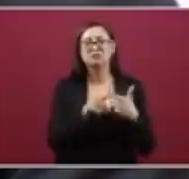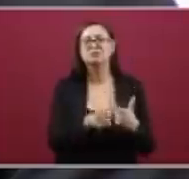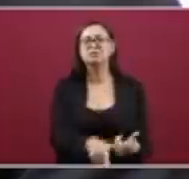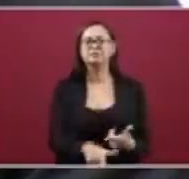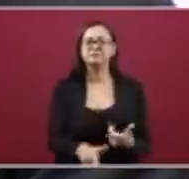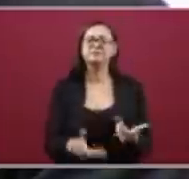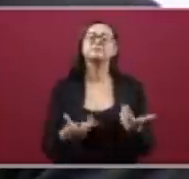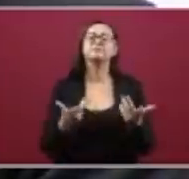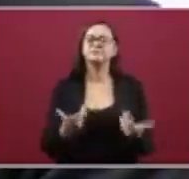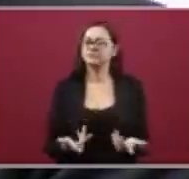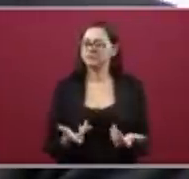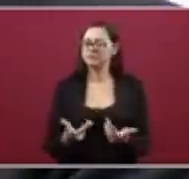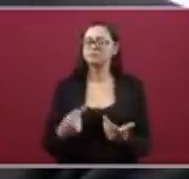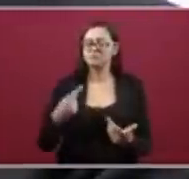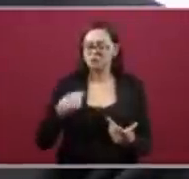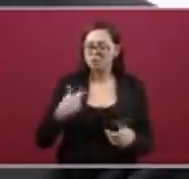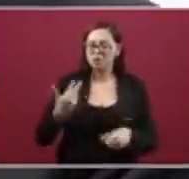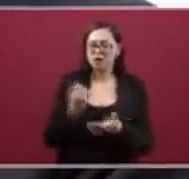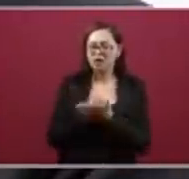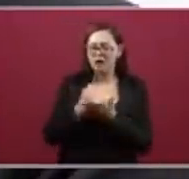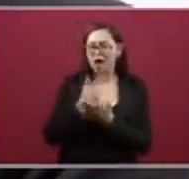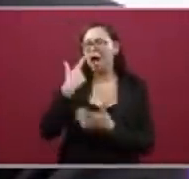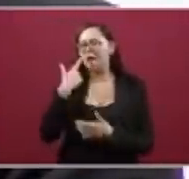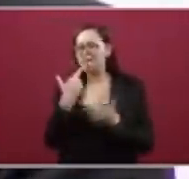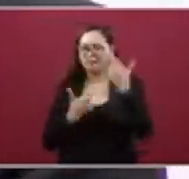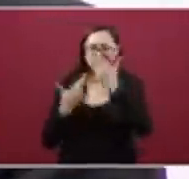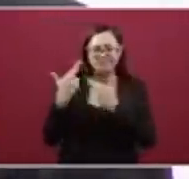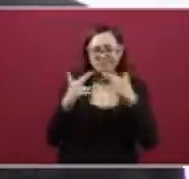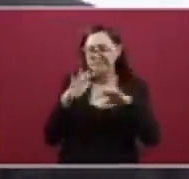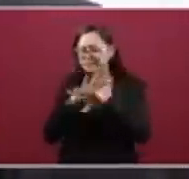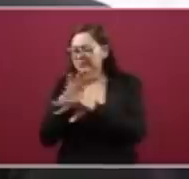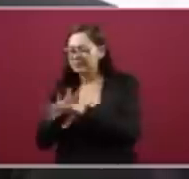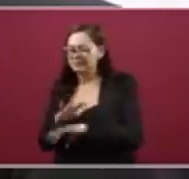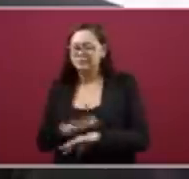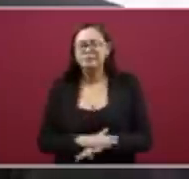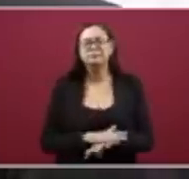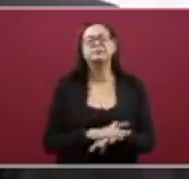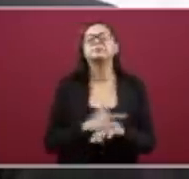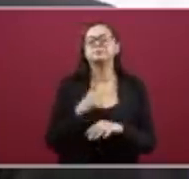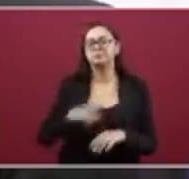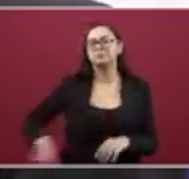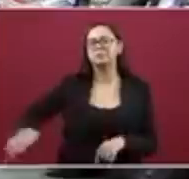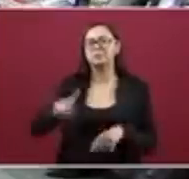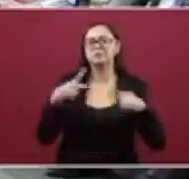beneficiar a muchas familias de trabajadores